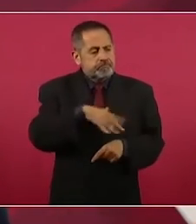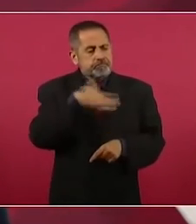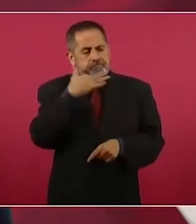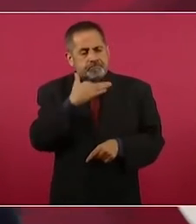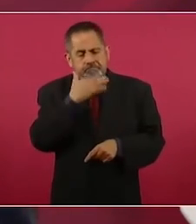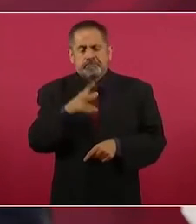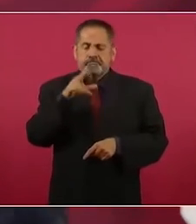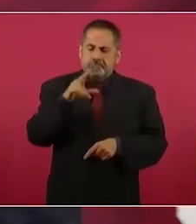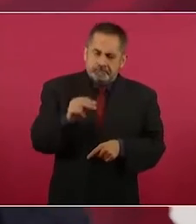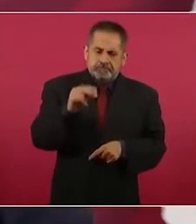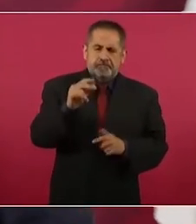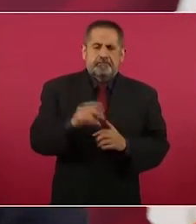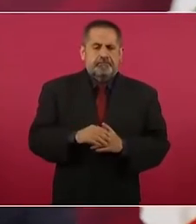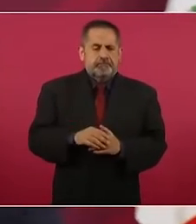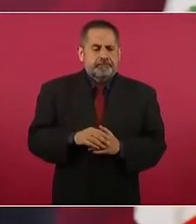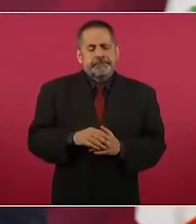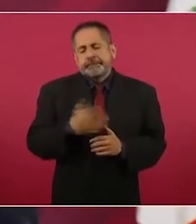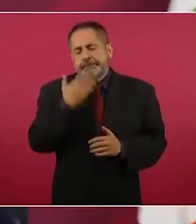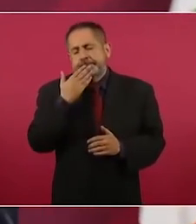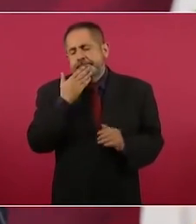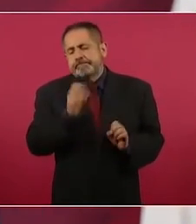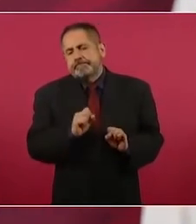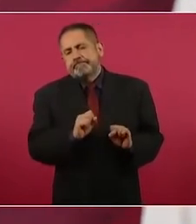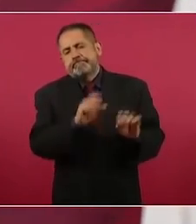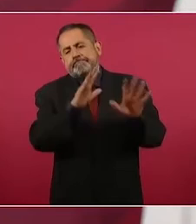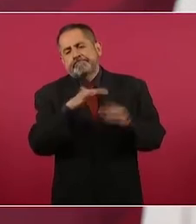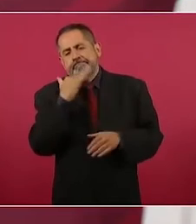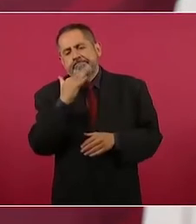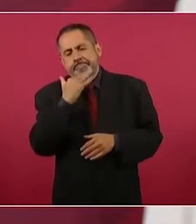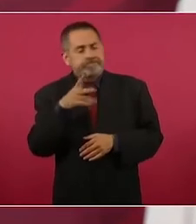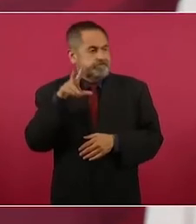el que no se permita la corrupción